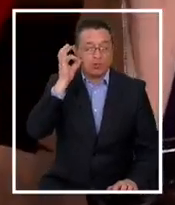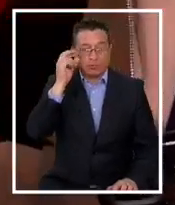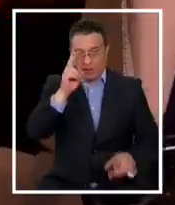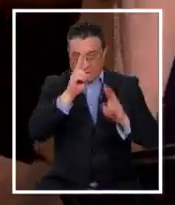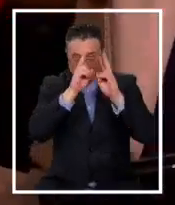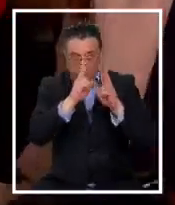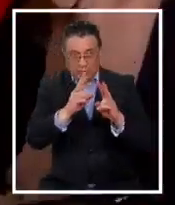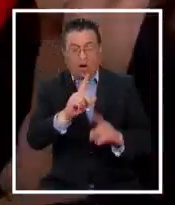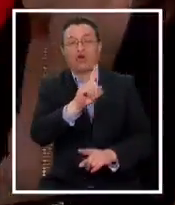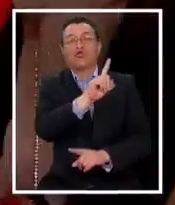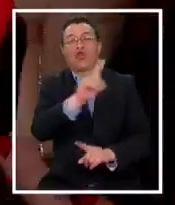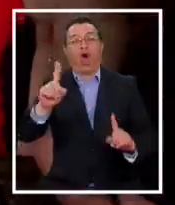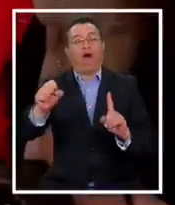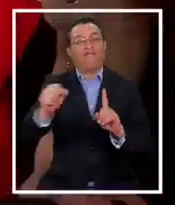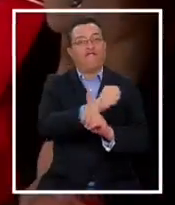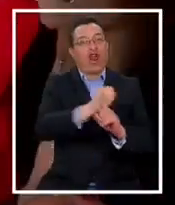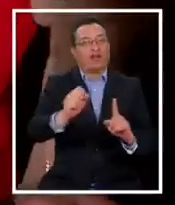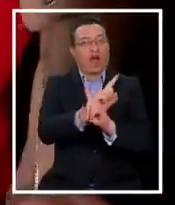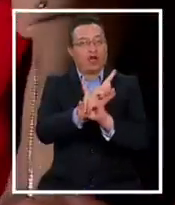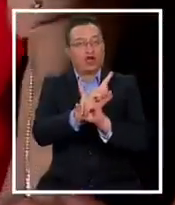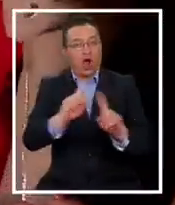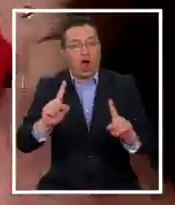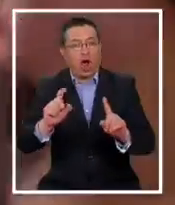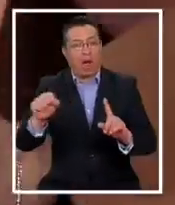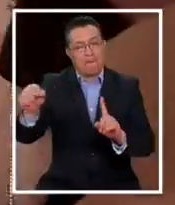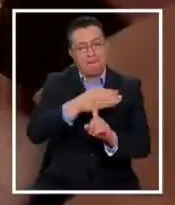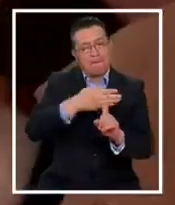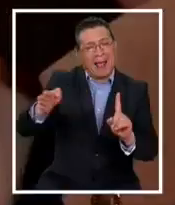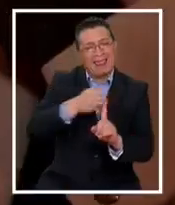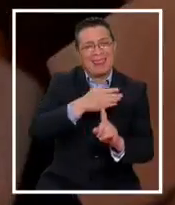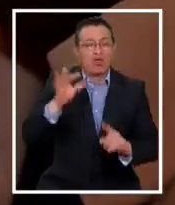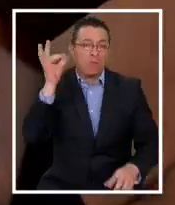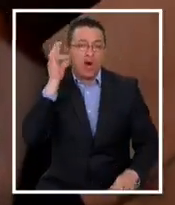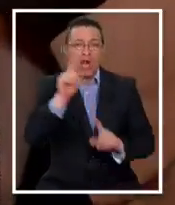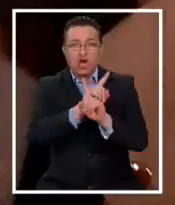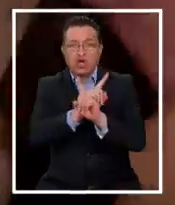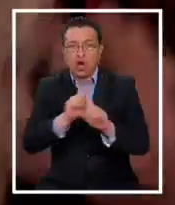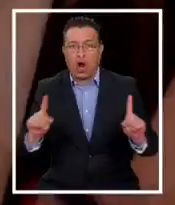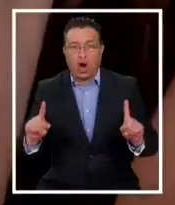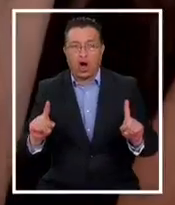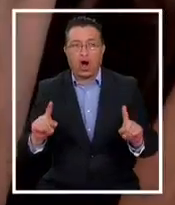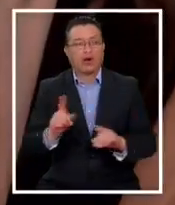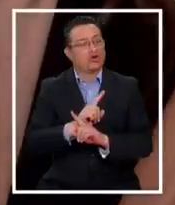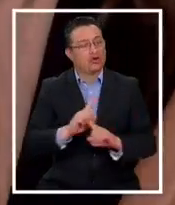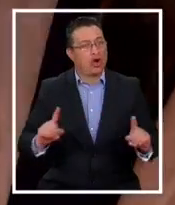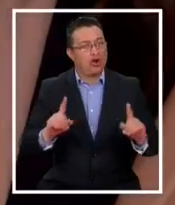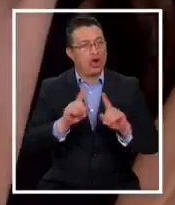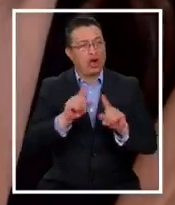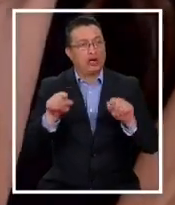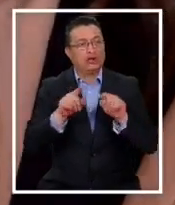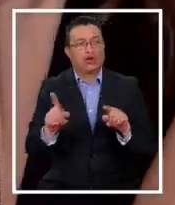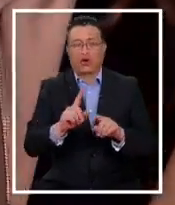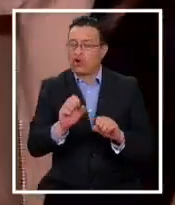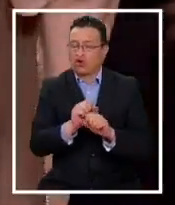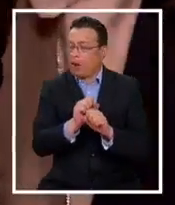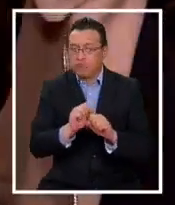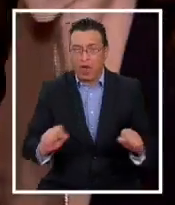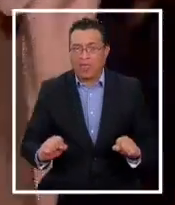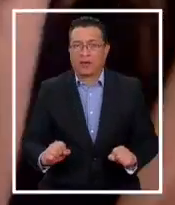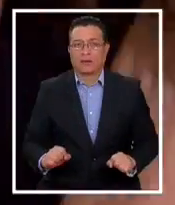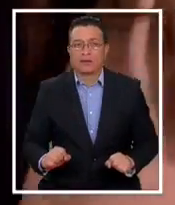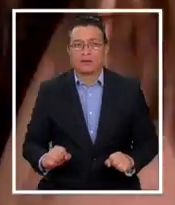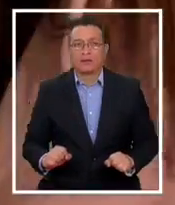no a la violencia no a maltrato de la mujer de esa manera no podemos